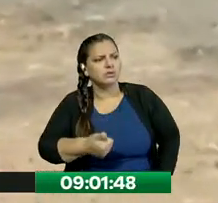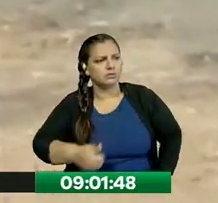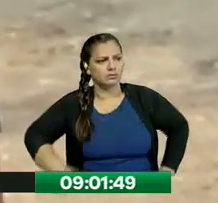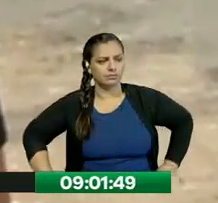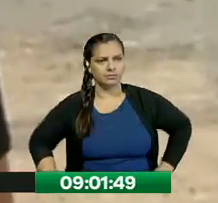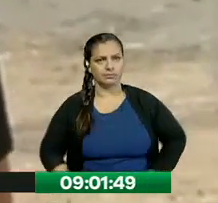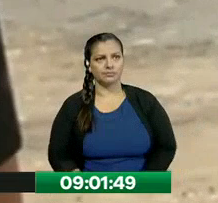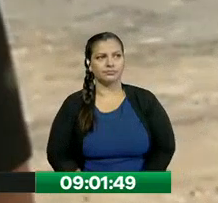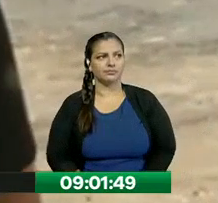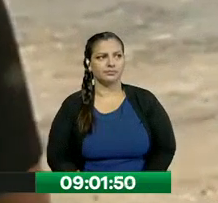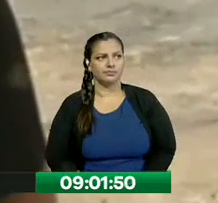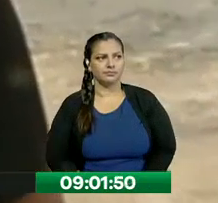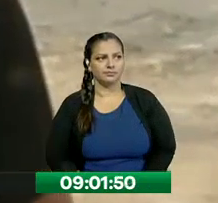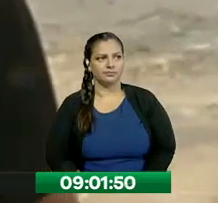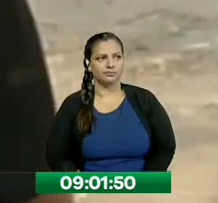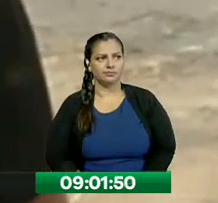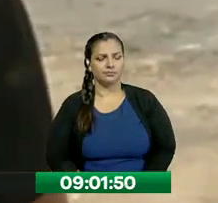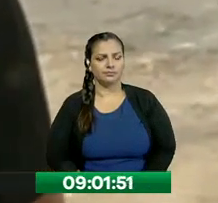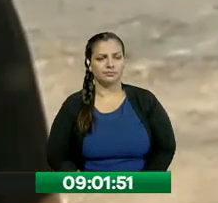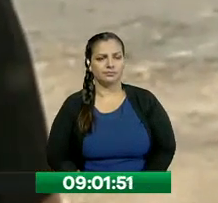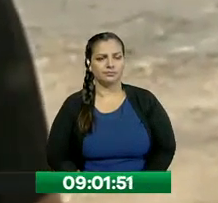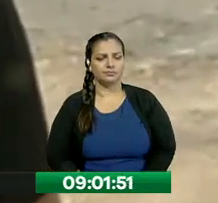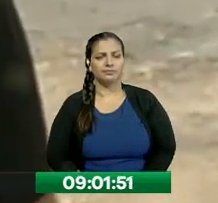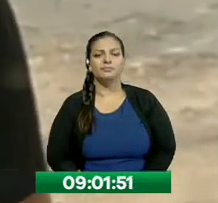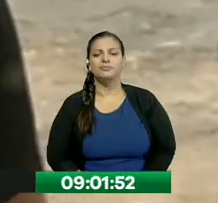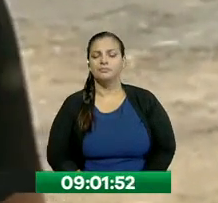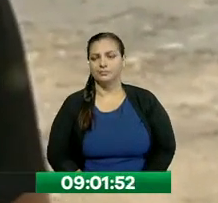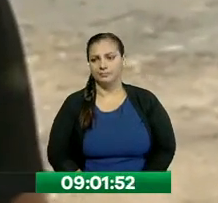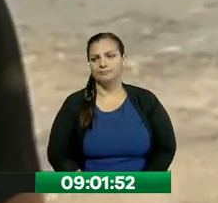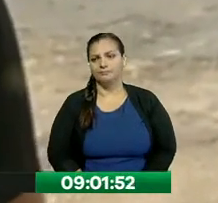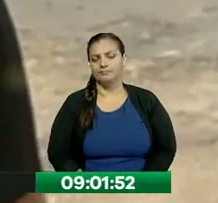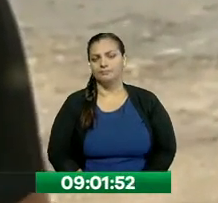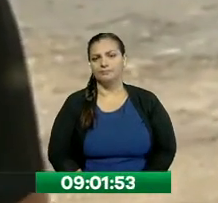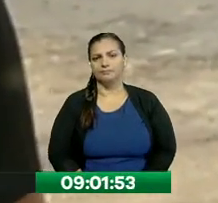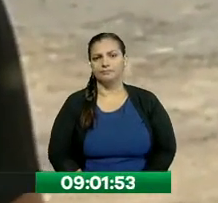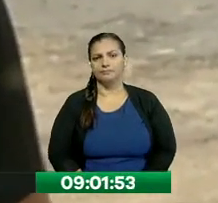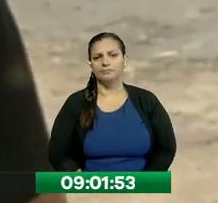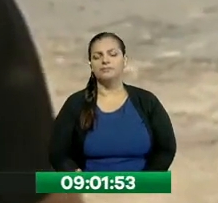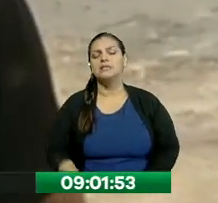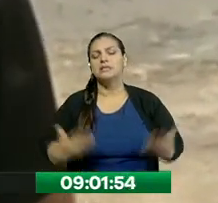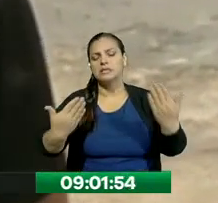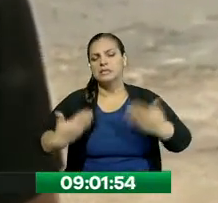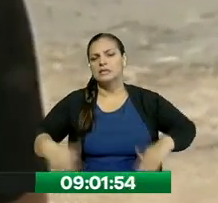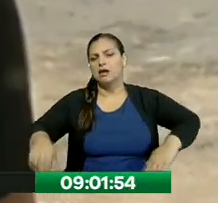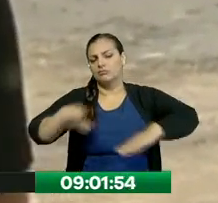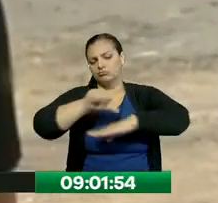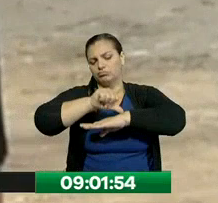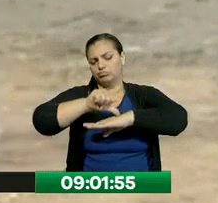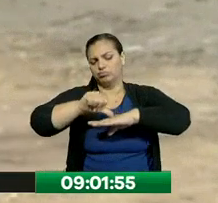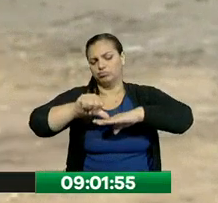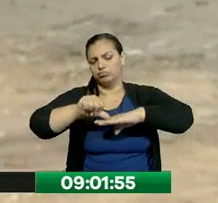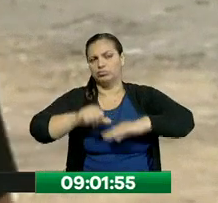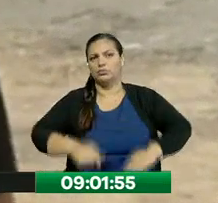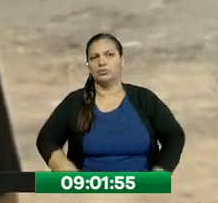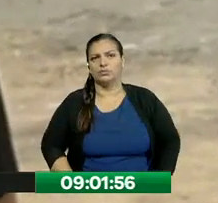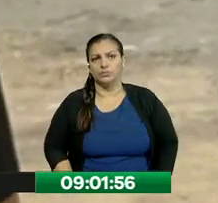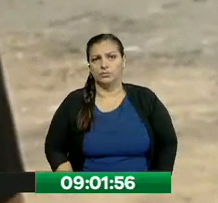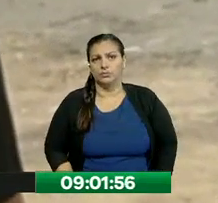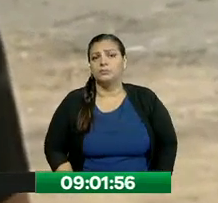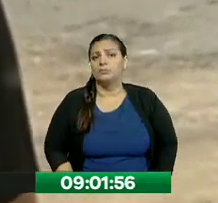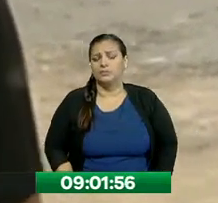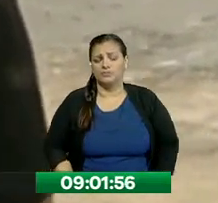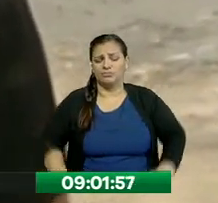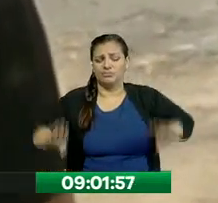ya se está recuperando, salió bien de la operación. Tiene que estar en un cuidado específico